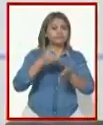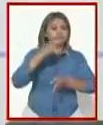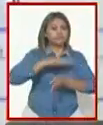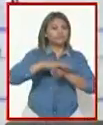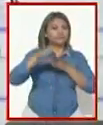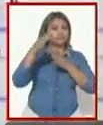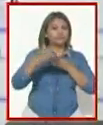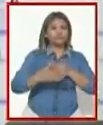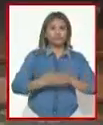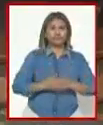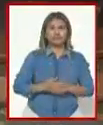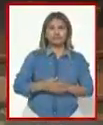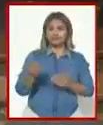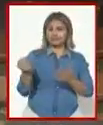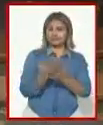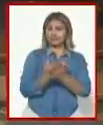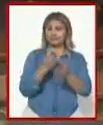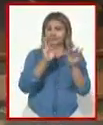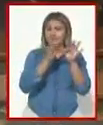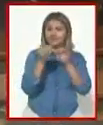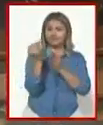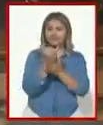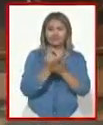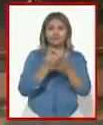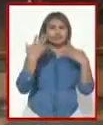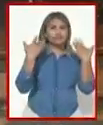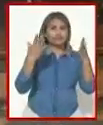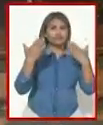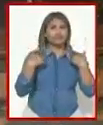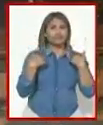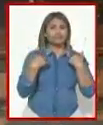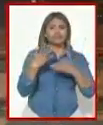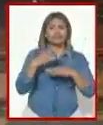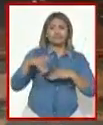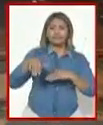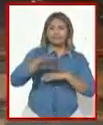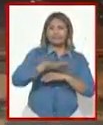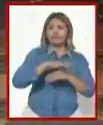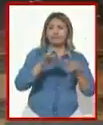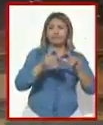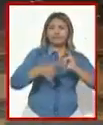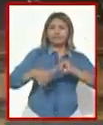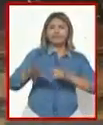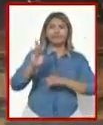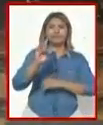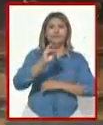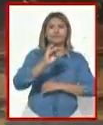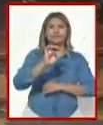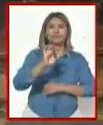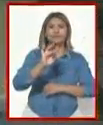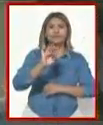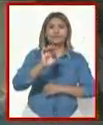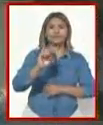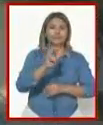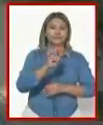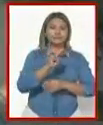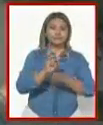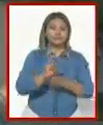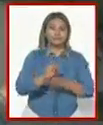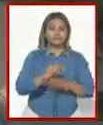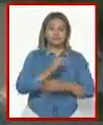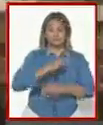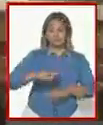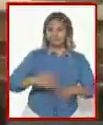fin a esto. Es un nuevo diseño que ya abarca una longitud de 780 metros. El